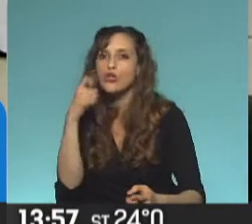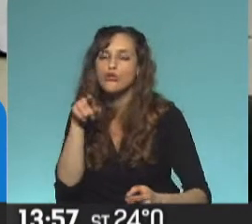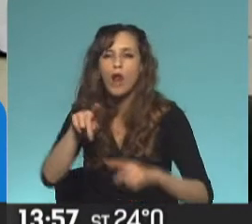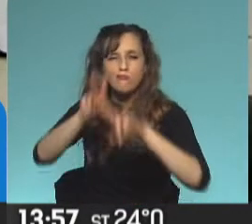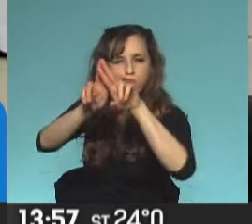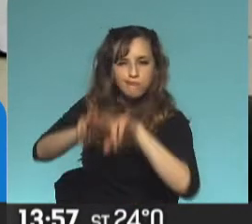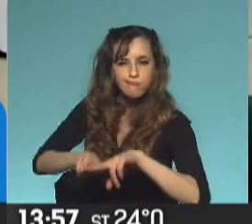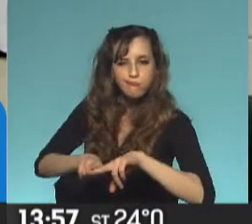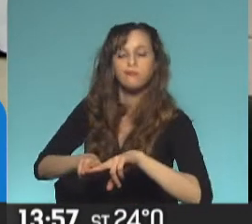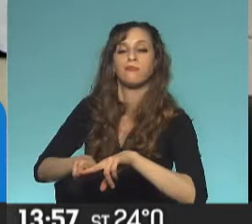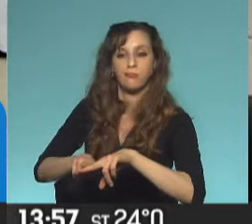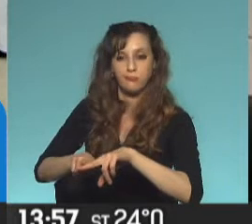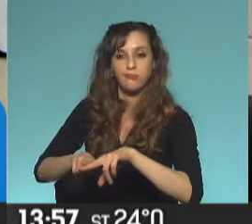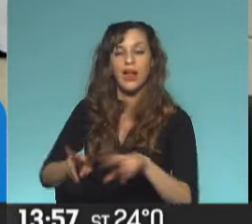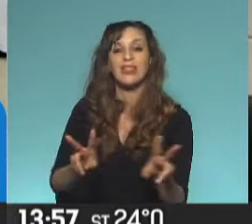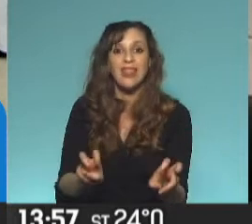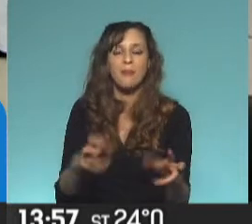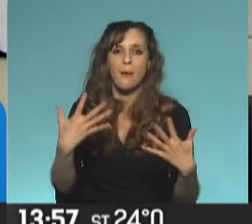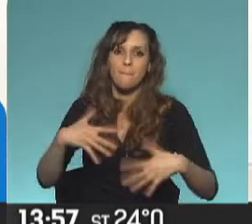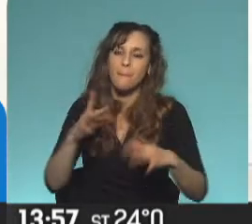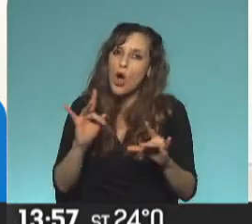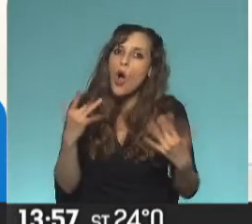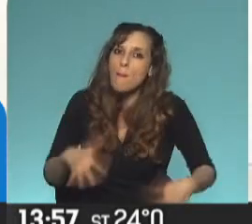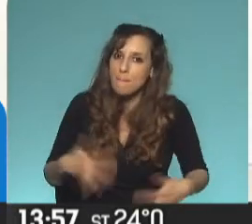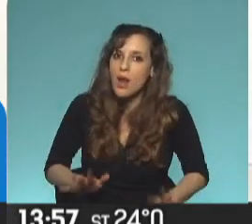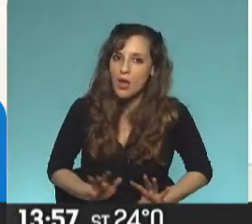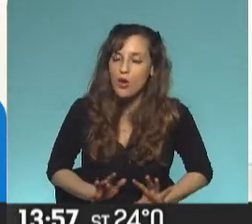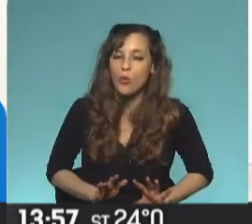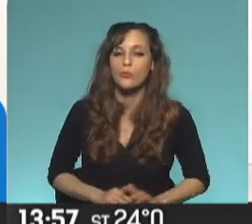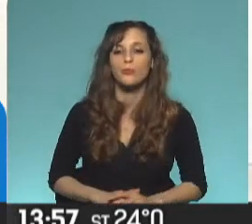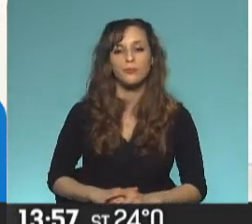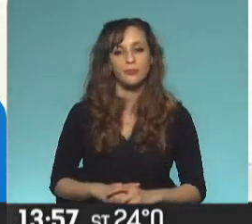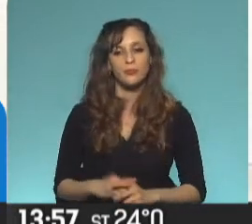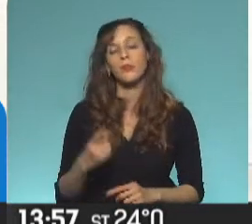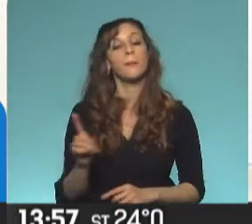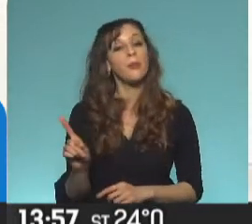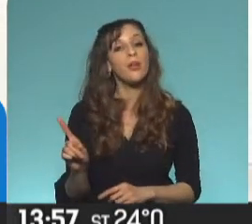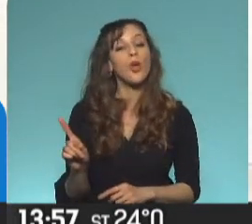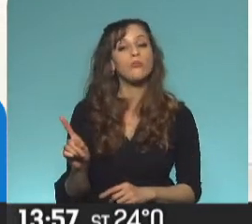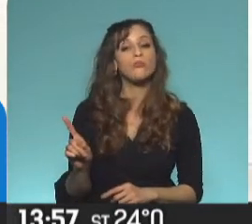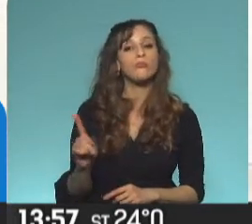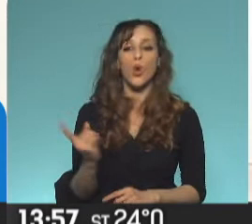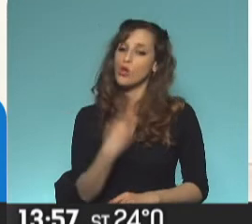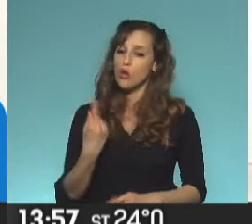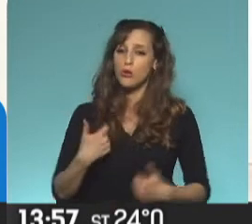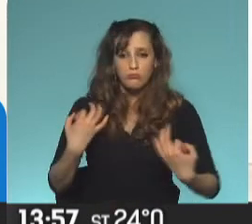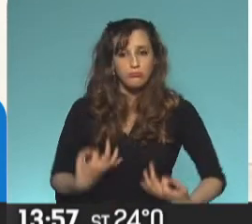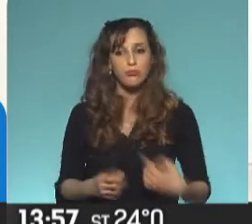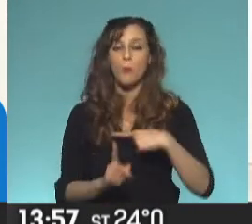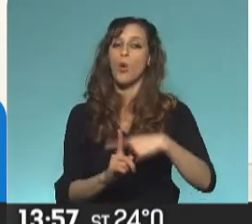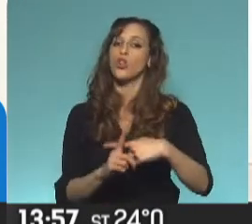es muy complejo desde el punto de vista epidemiológico y médico pero es algo que estamos realmente muy satisfechos y muy contentos